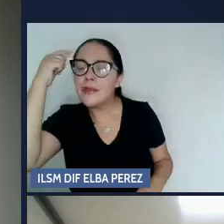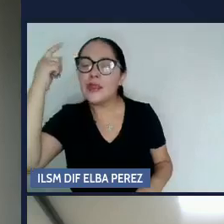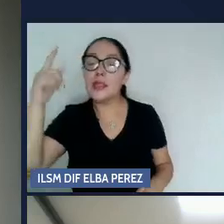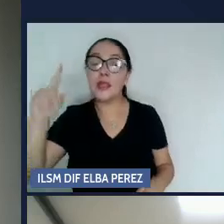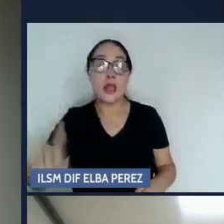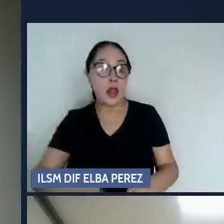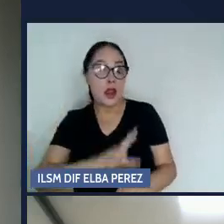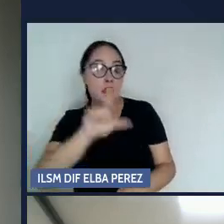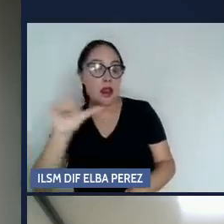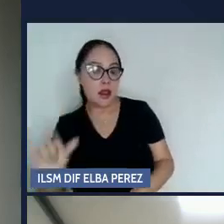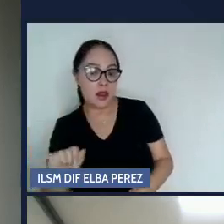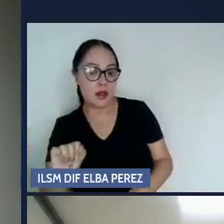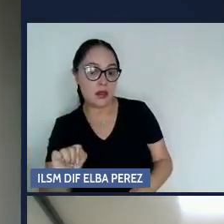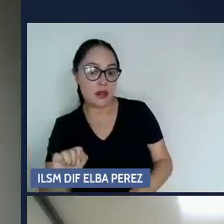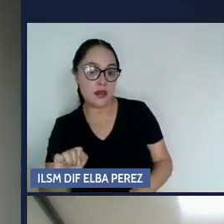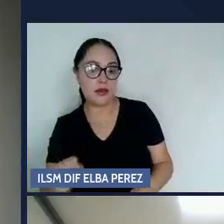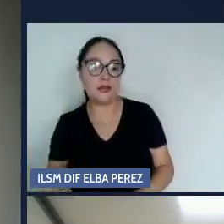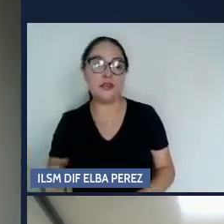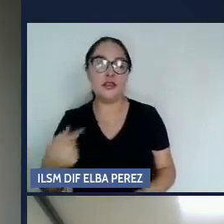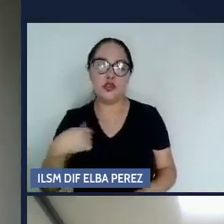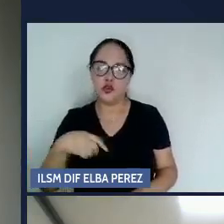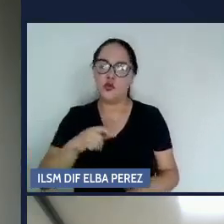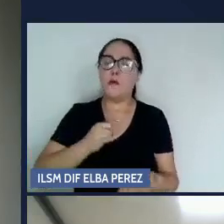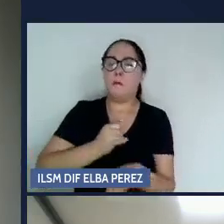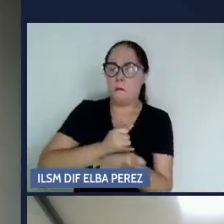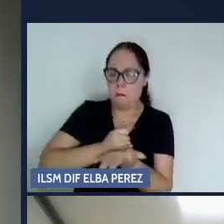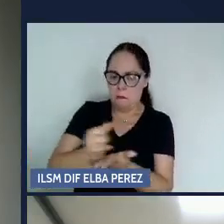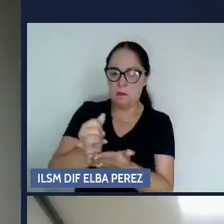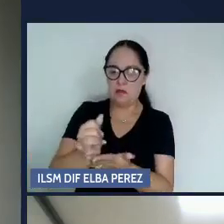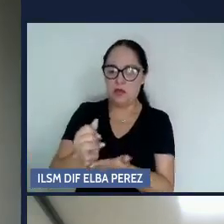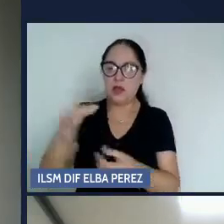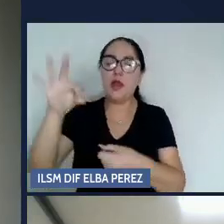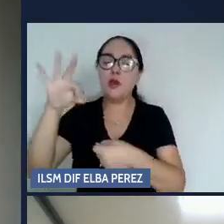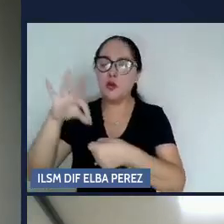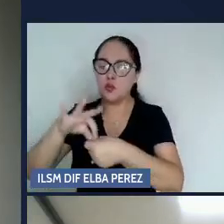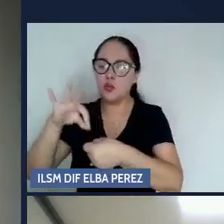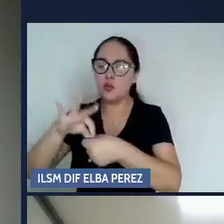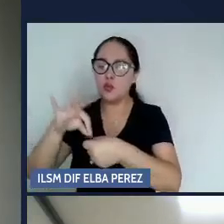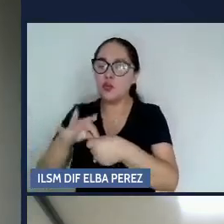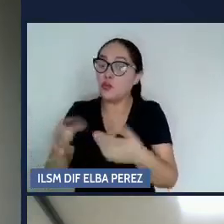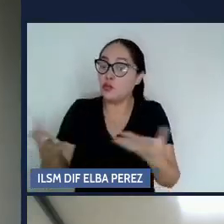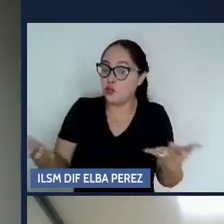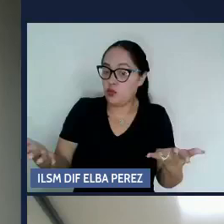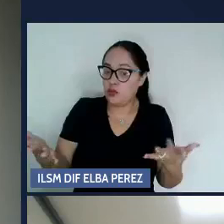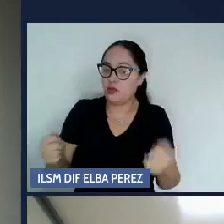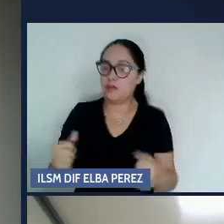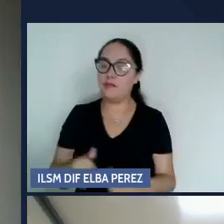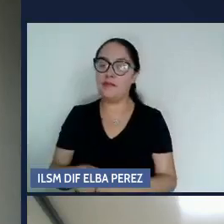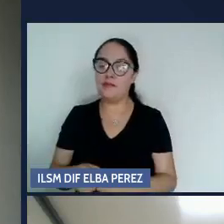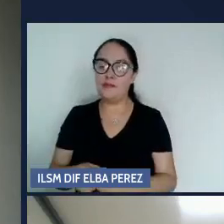el próximo domingo. E insisto, no tenemos por qué estar